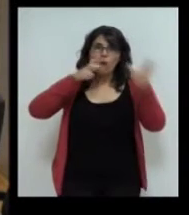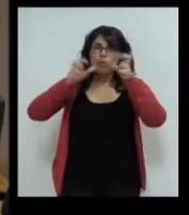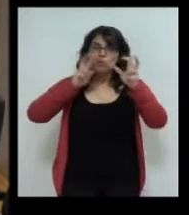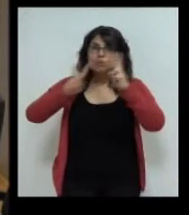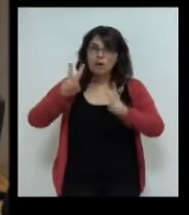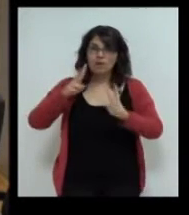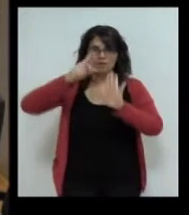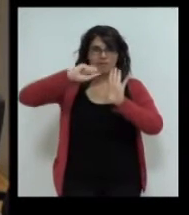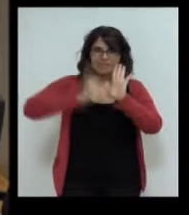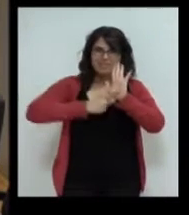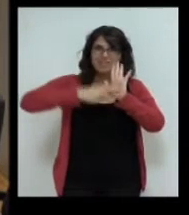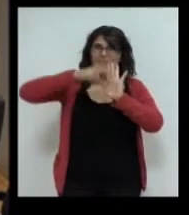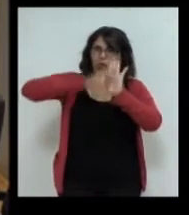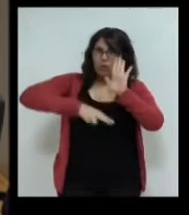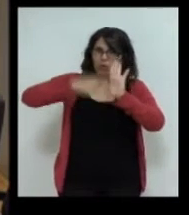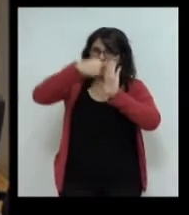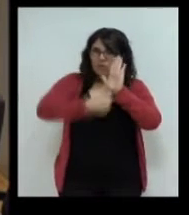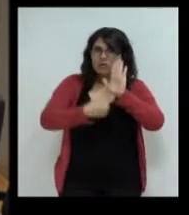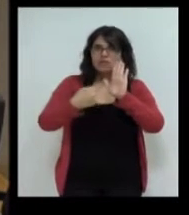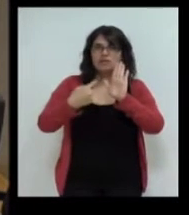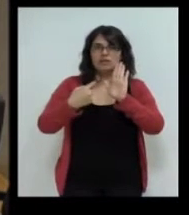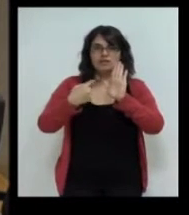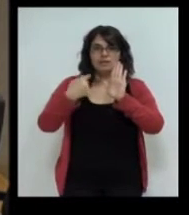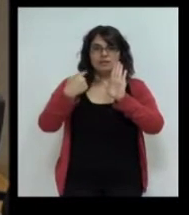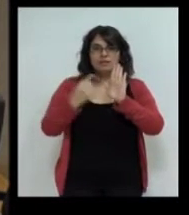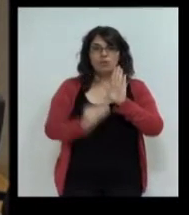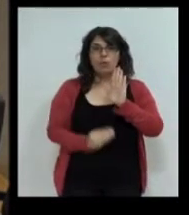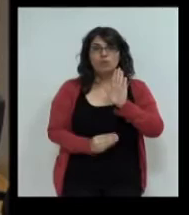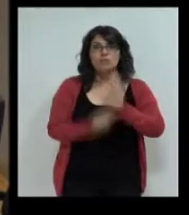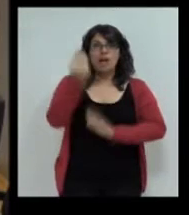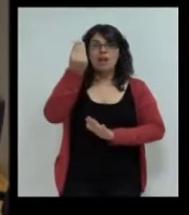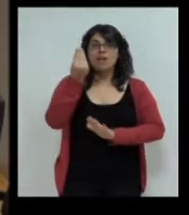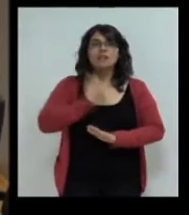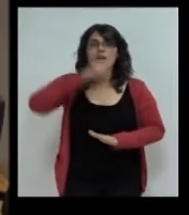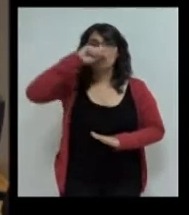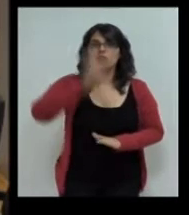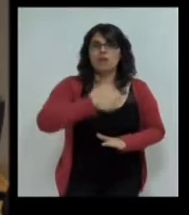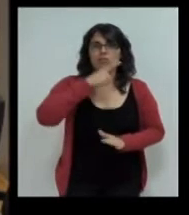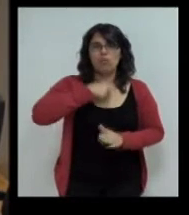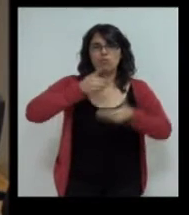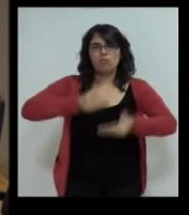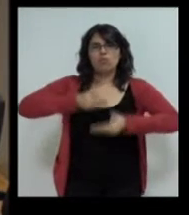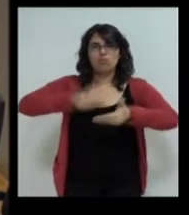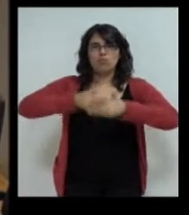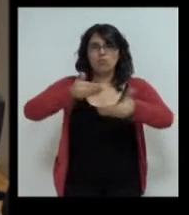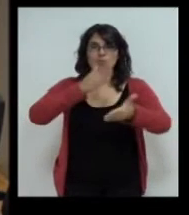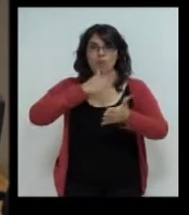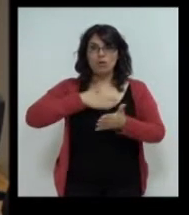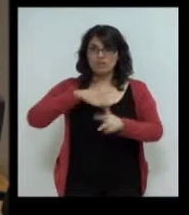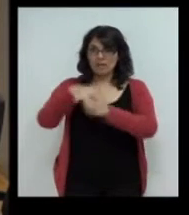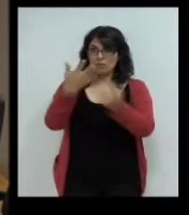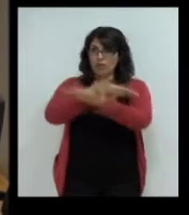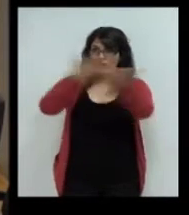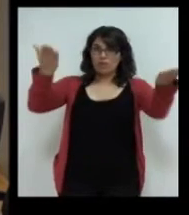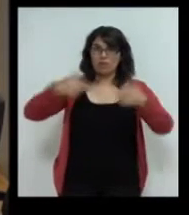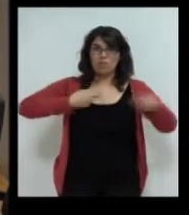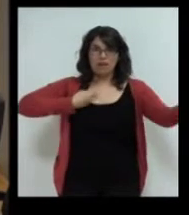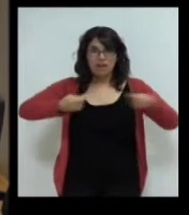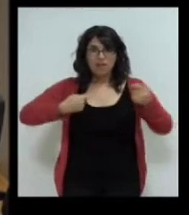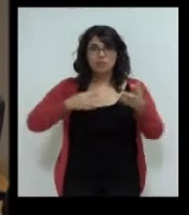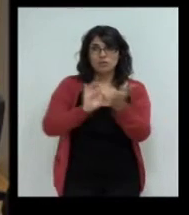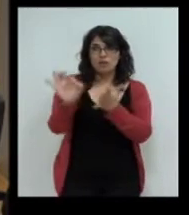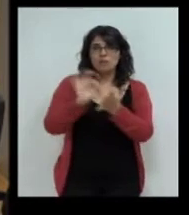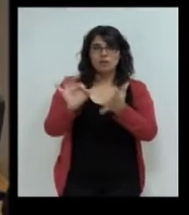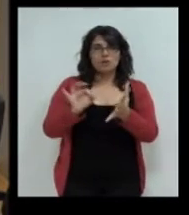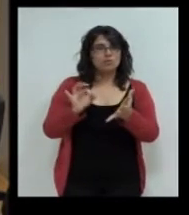legislación, la regulación, en muchas ocasiones nace ya obsoleta. Se va por detrás de la realidad del mercado, de la realidad de los